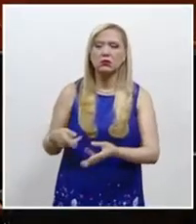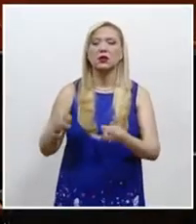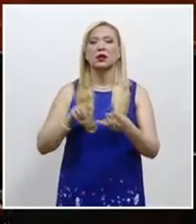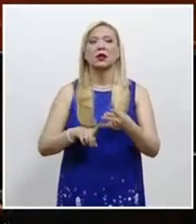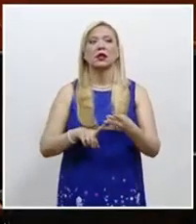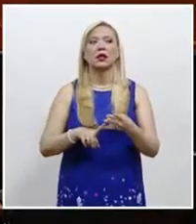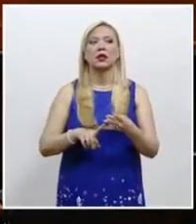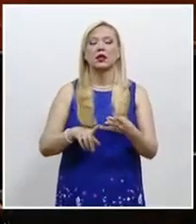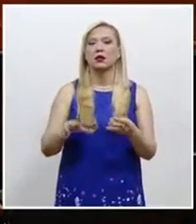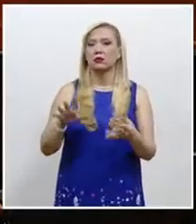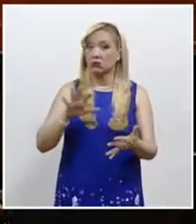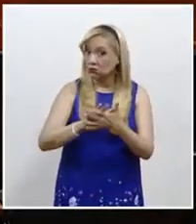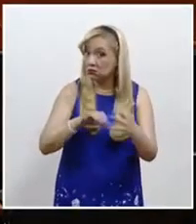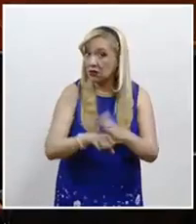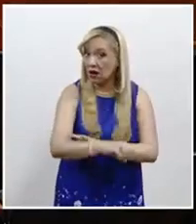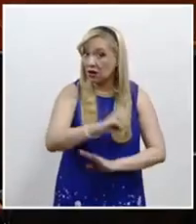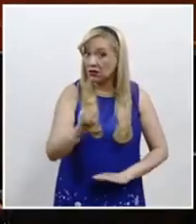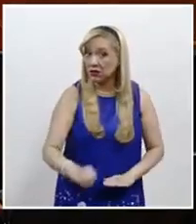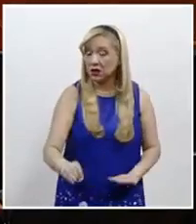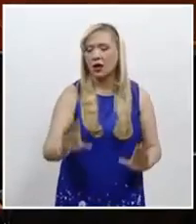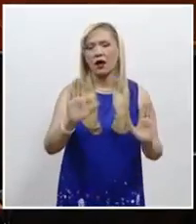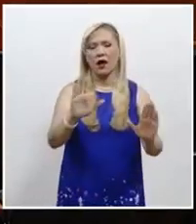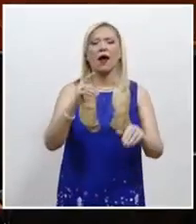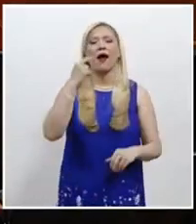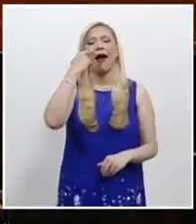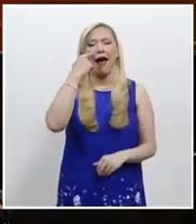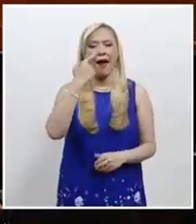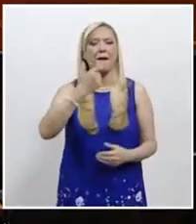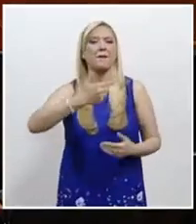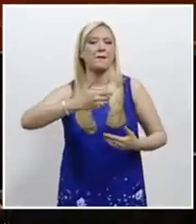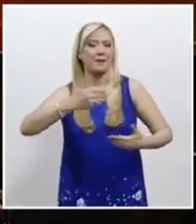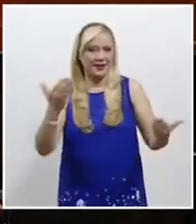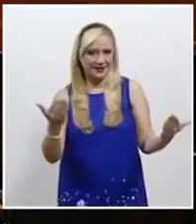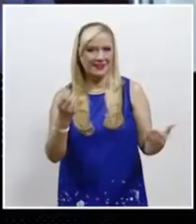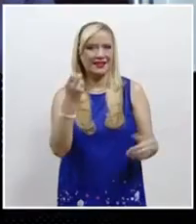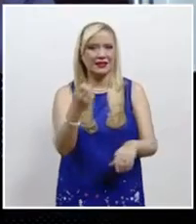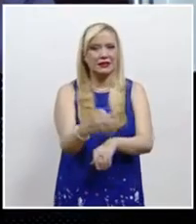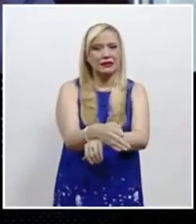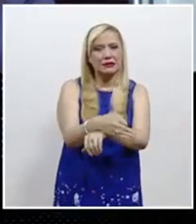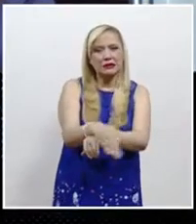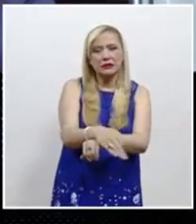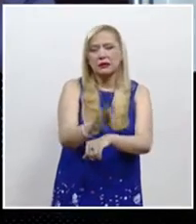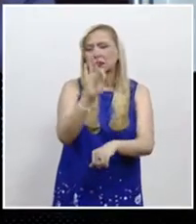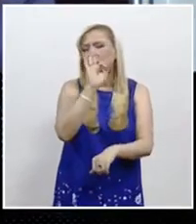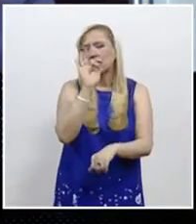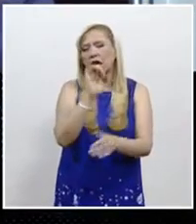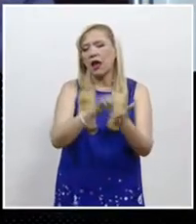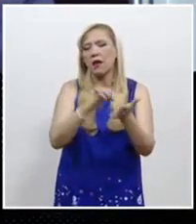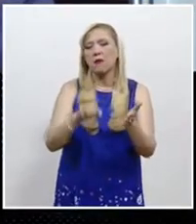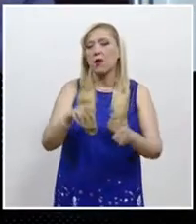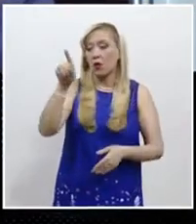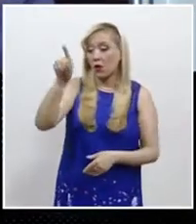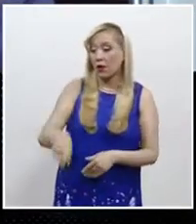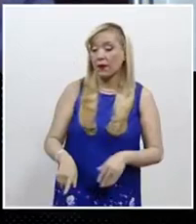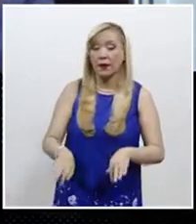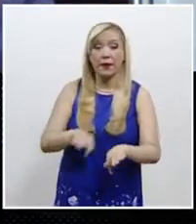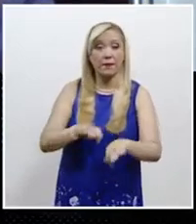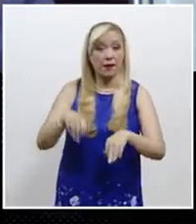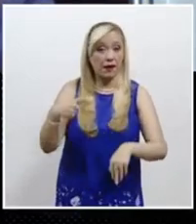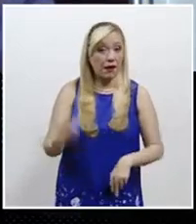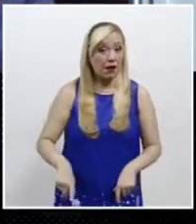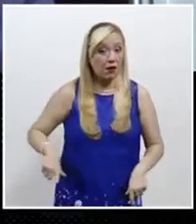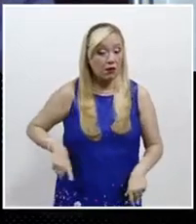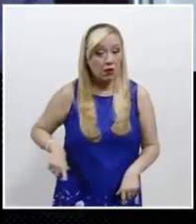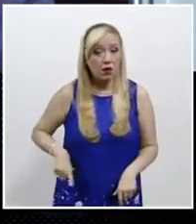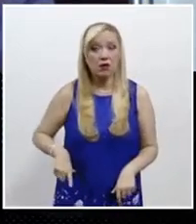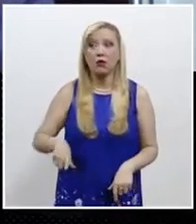La segunda sala de la Corte determinó que la suspensión temporal de una persona servidora pública como medida cautelar